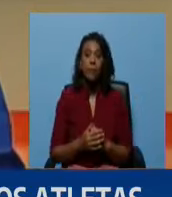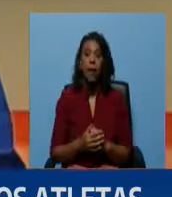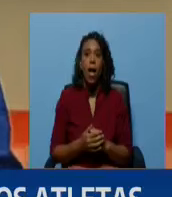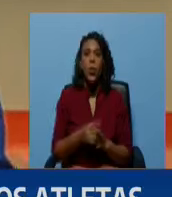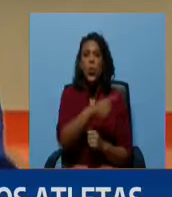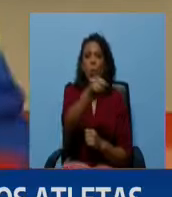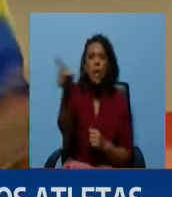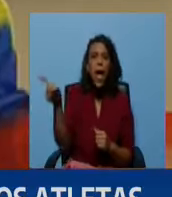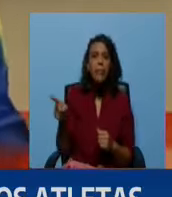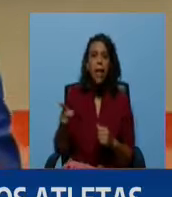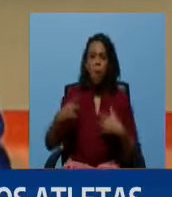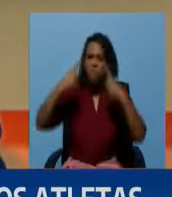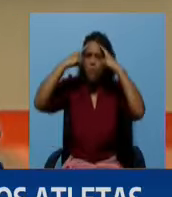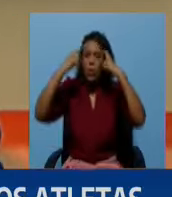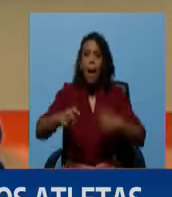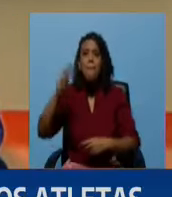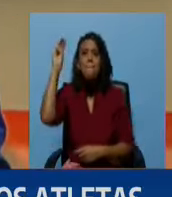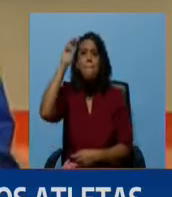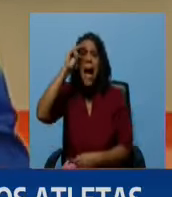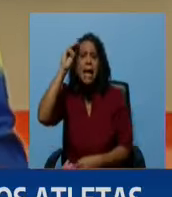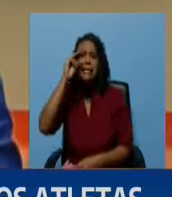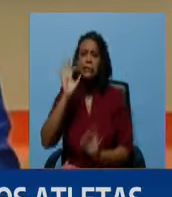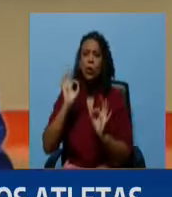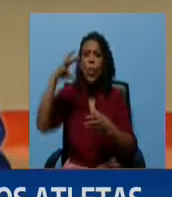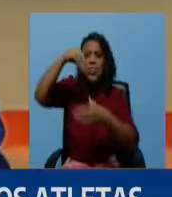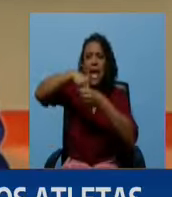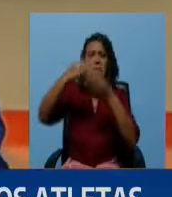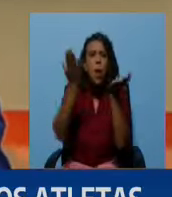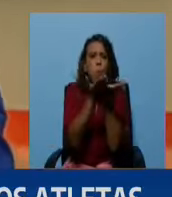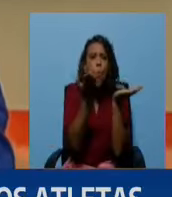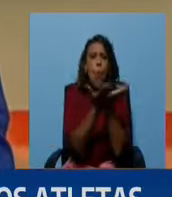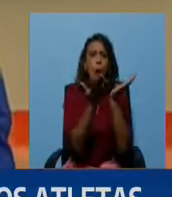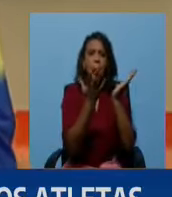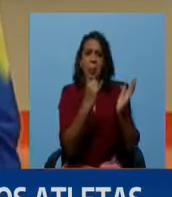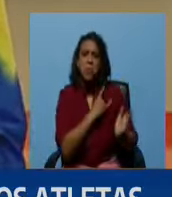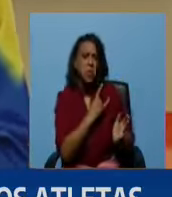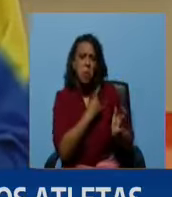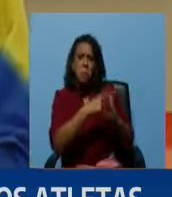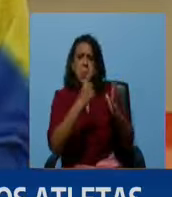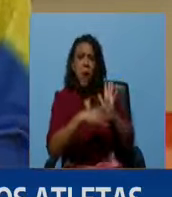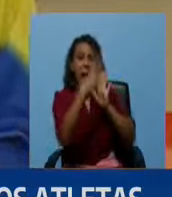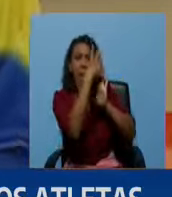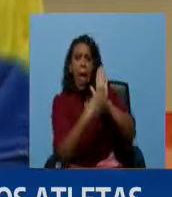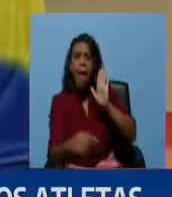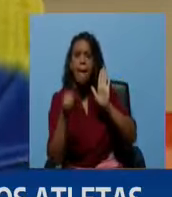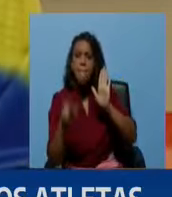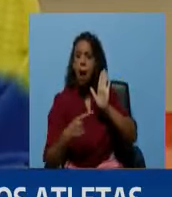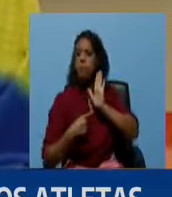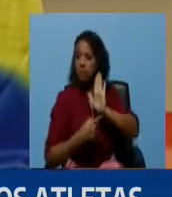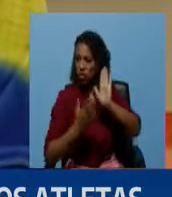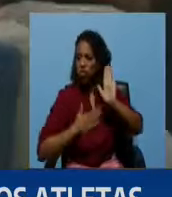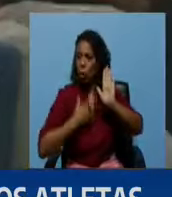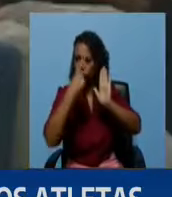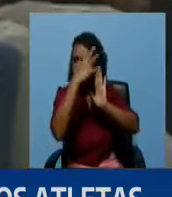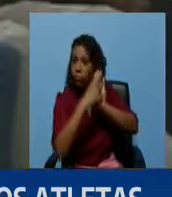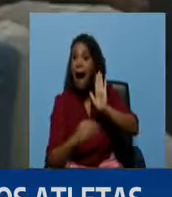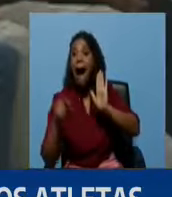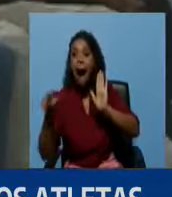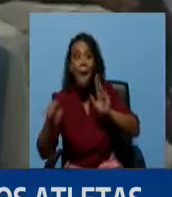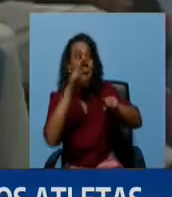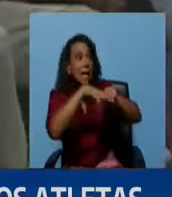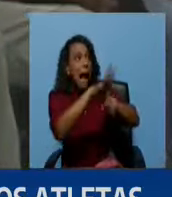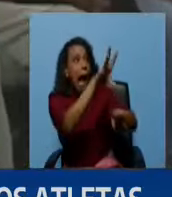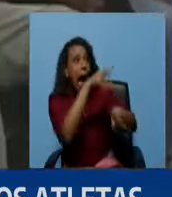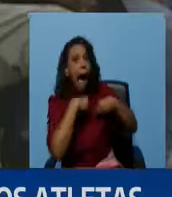¿Cuántos de ustedes van a ser grandes maestros que den el ejemplo y puedan mostrar